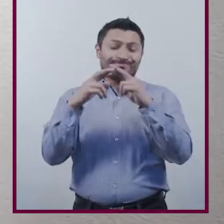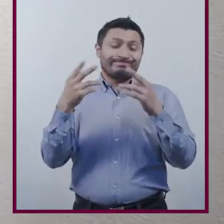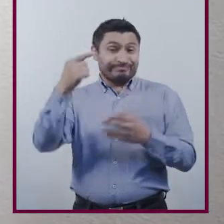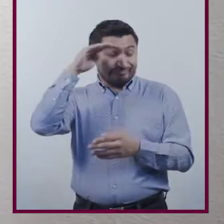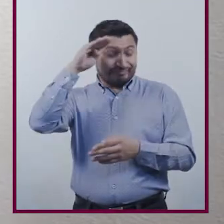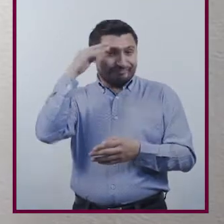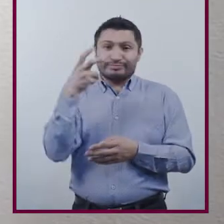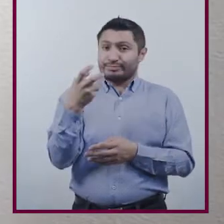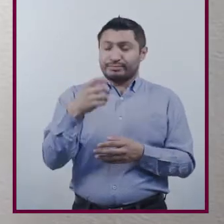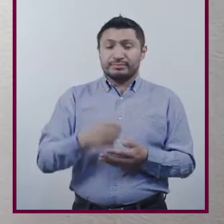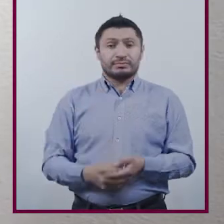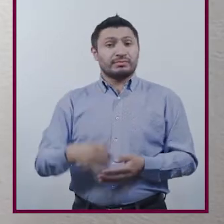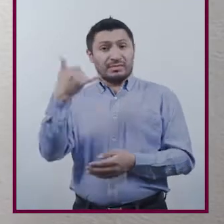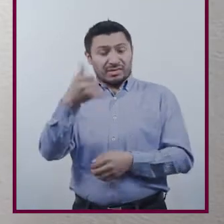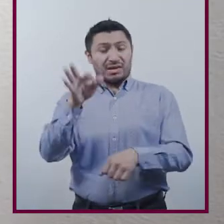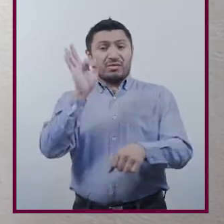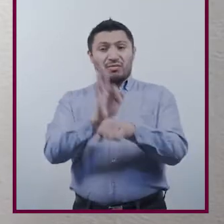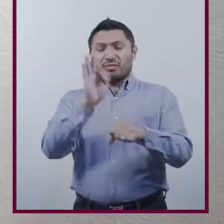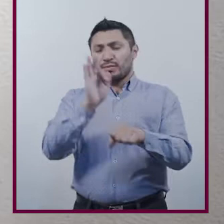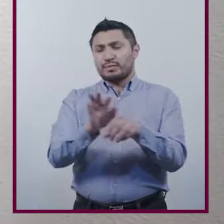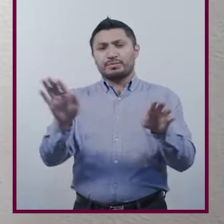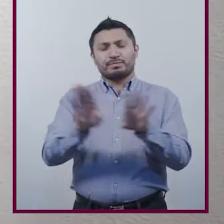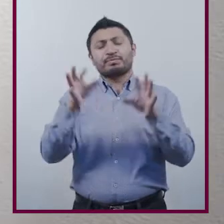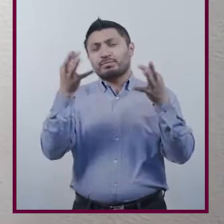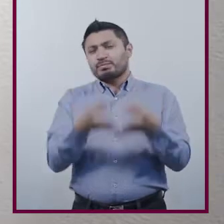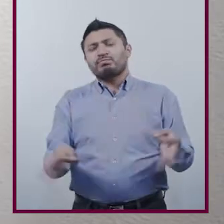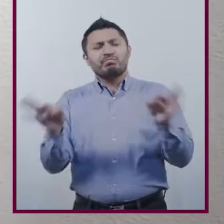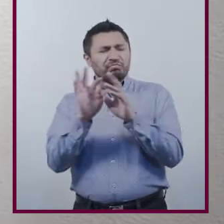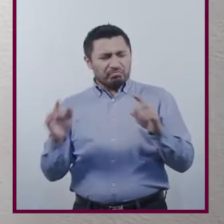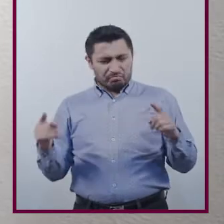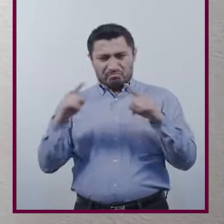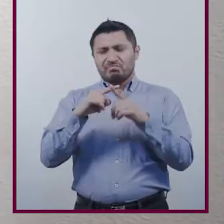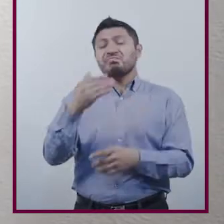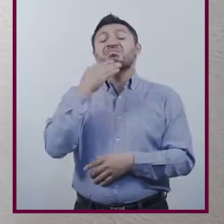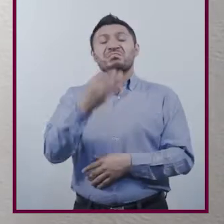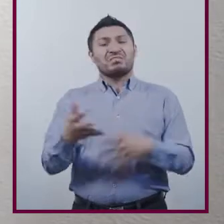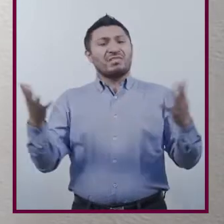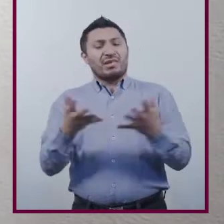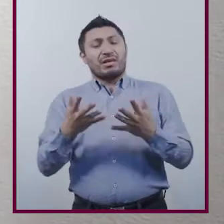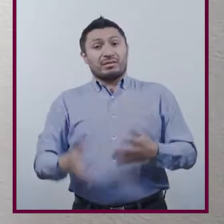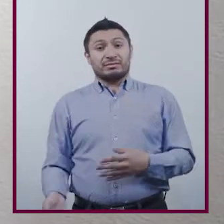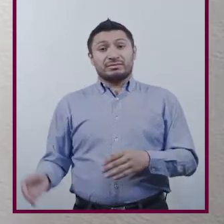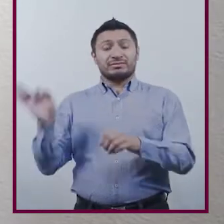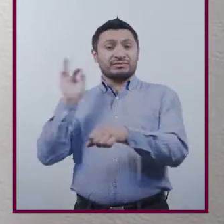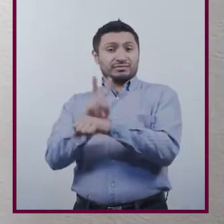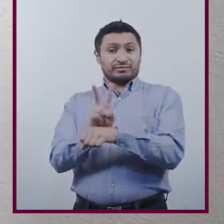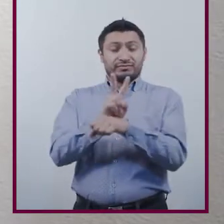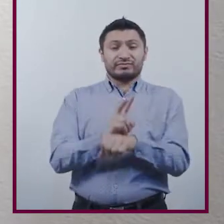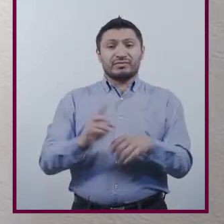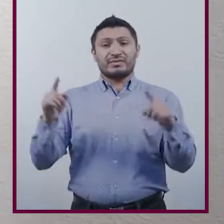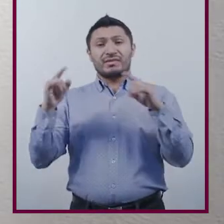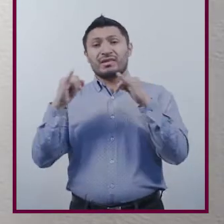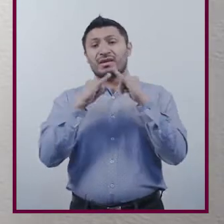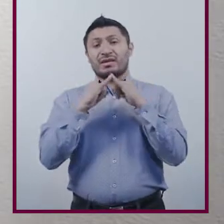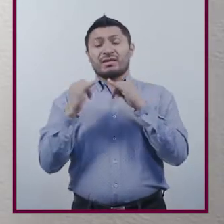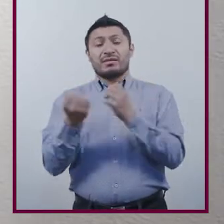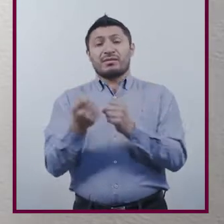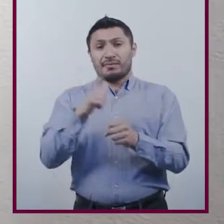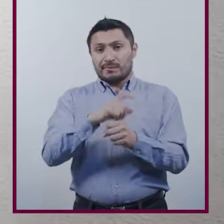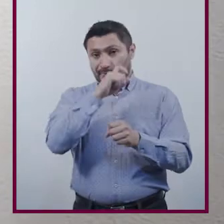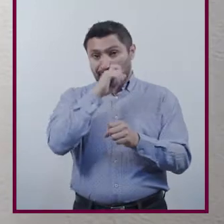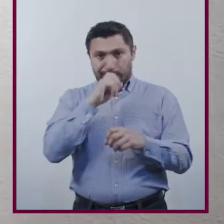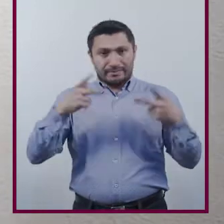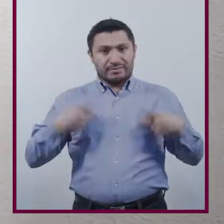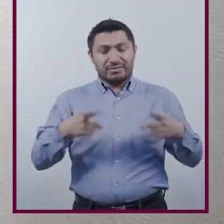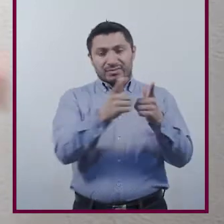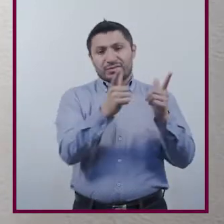Iglesia, y defendían el papel trascendental de la Iglesia y la conformación y supervivencia de las instituciones sociales. Los